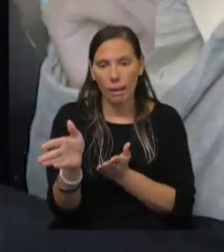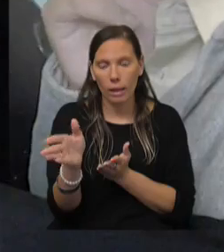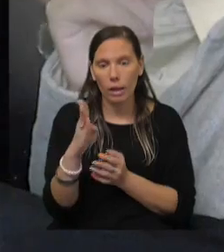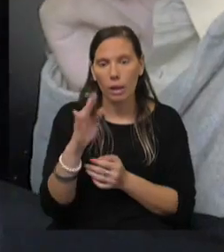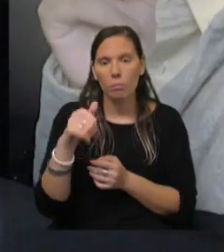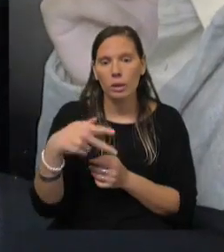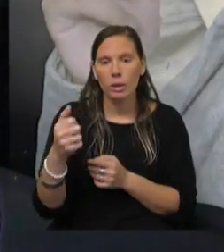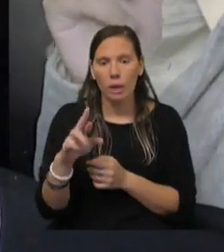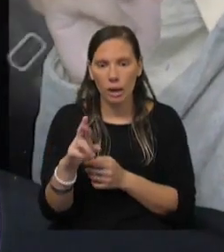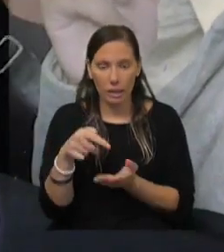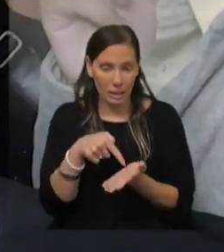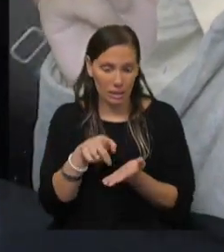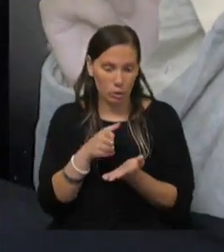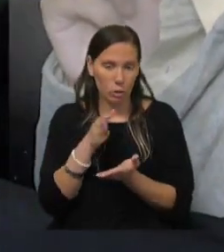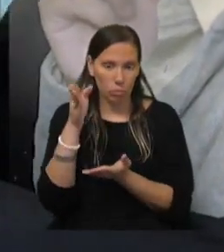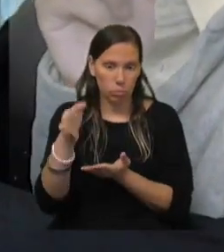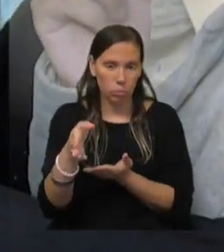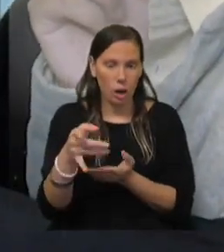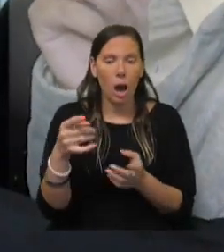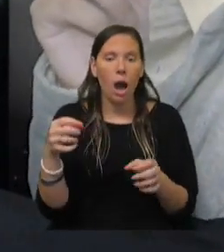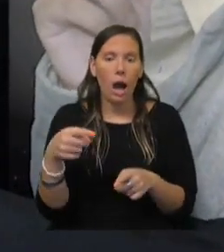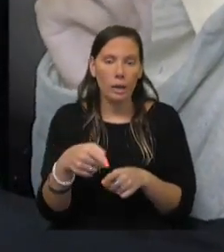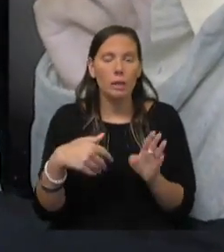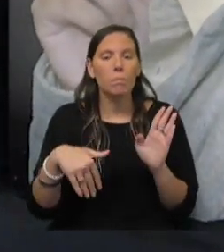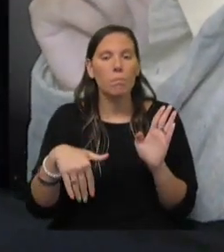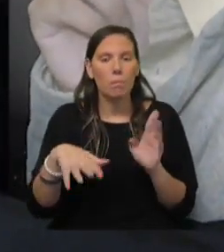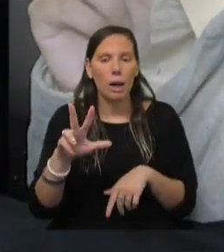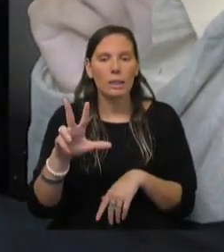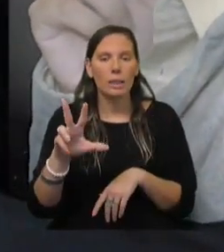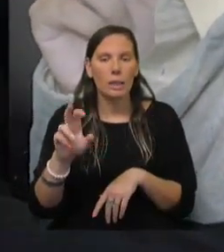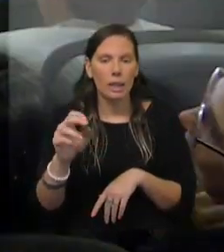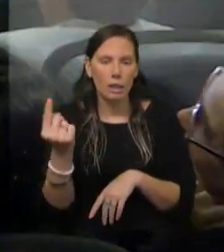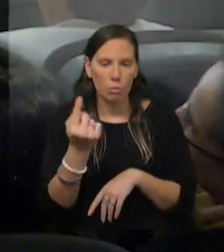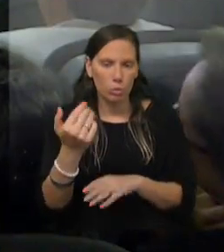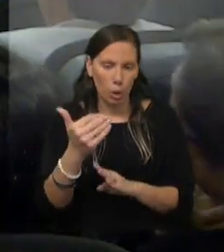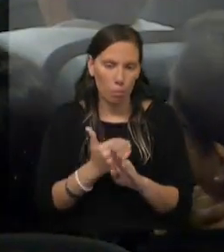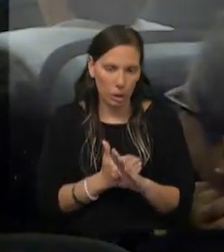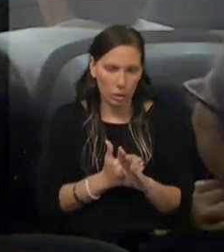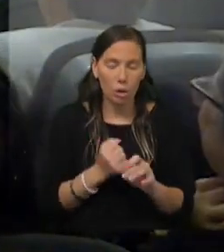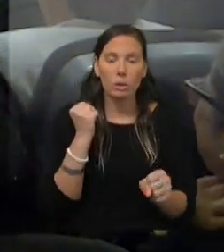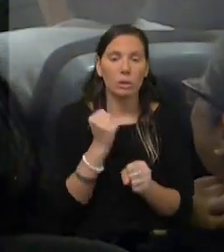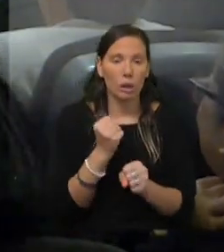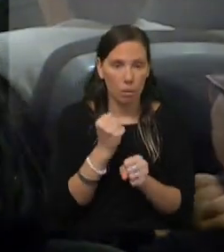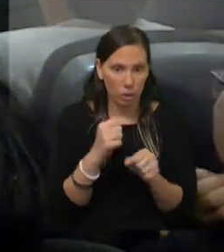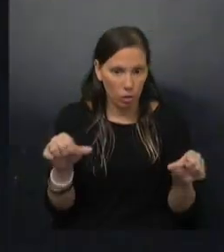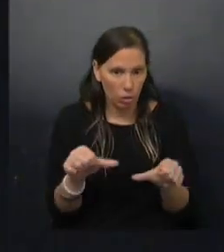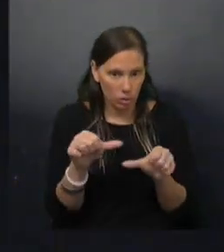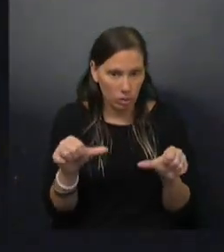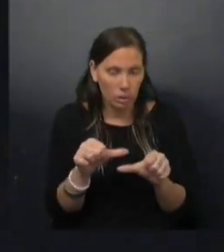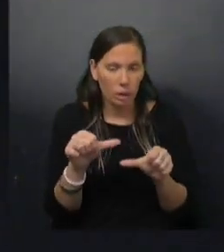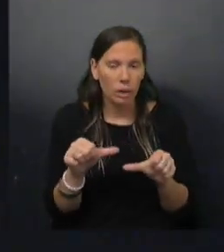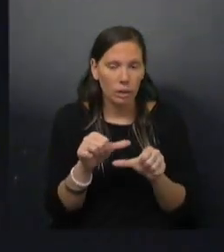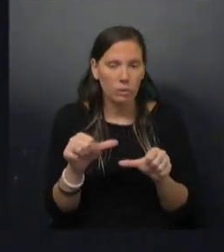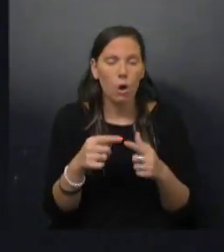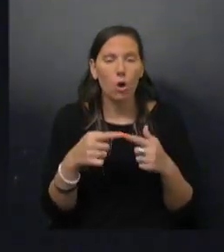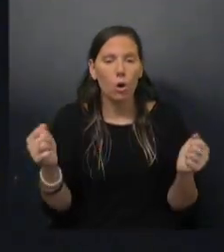desde el área central hacia el Pinar en donde los ahorros de tiempo ya serían cercanos a a los 30 minutos el trabajo se hizo tomando los recursos